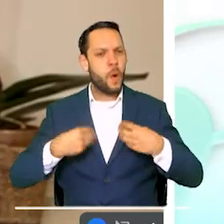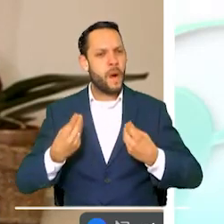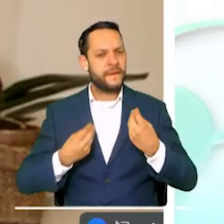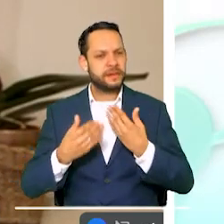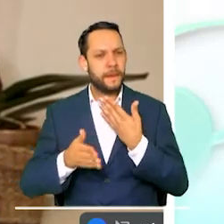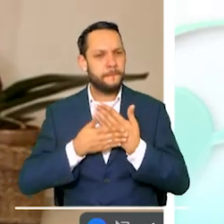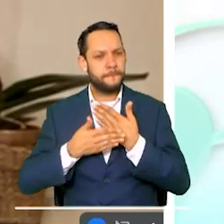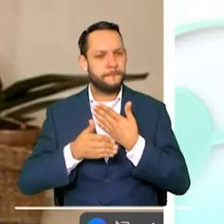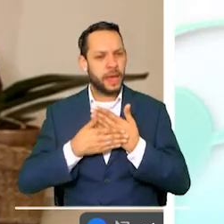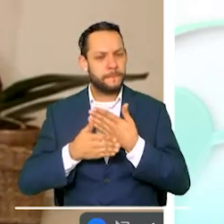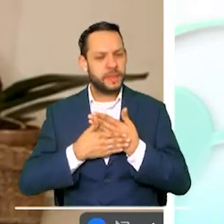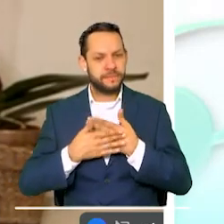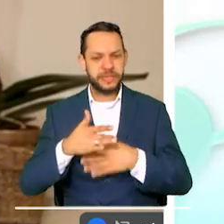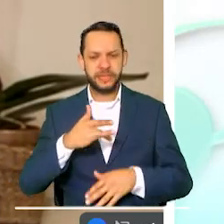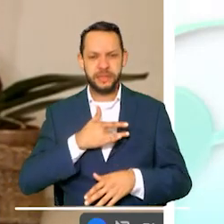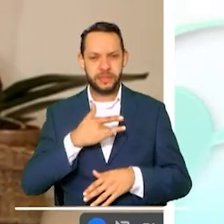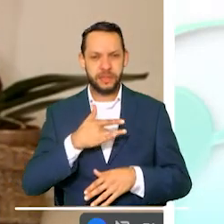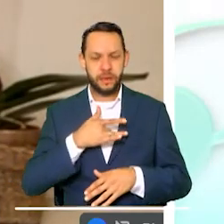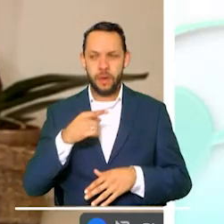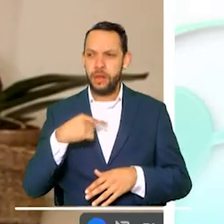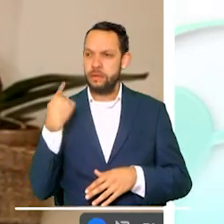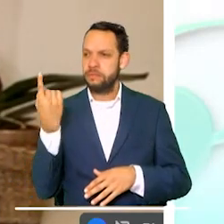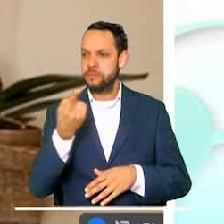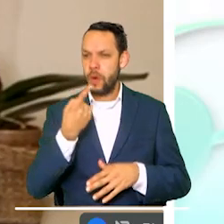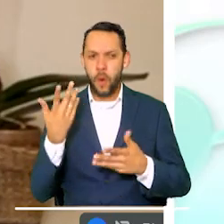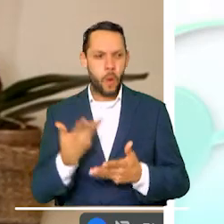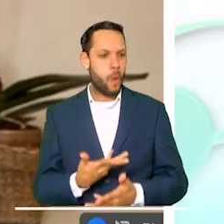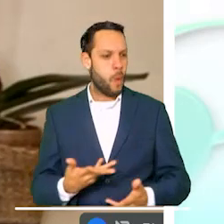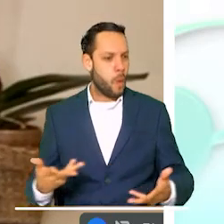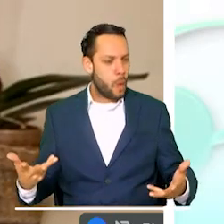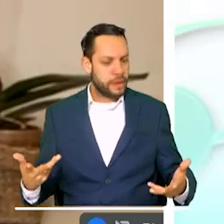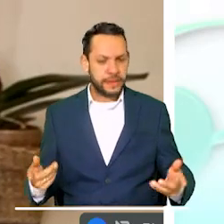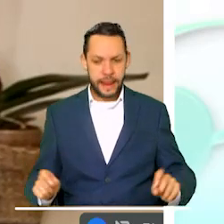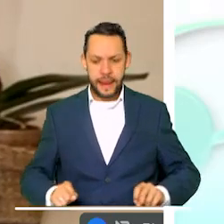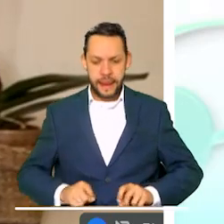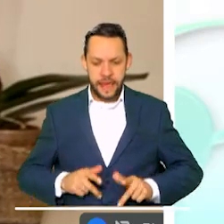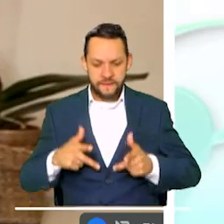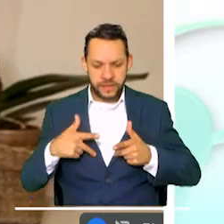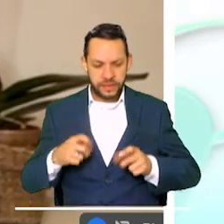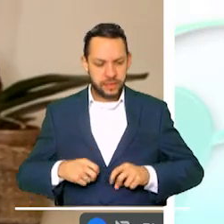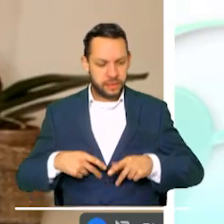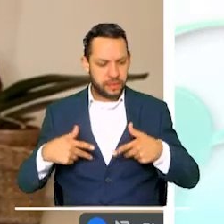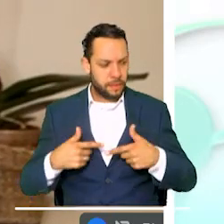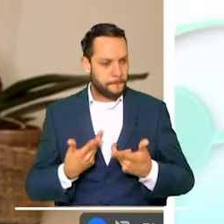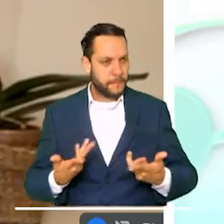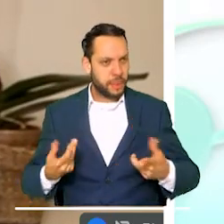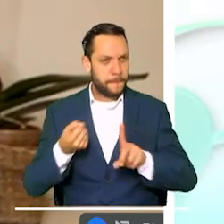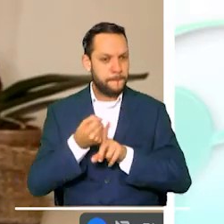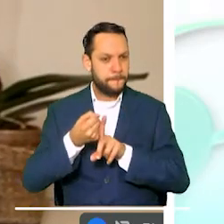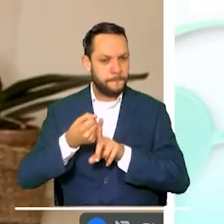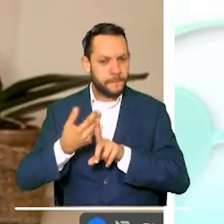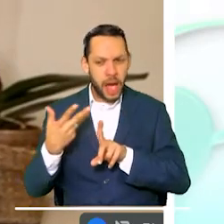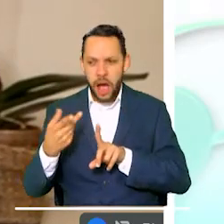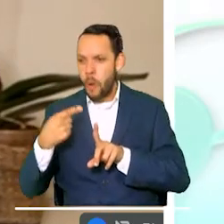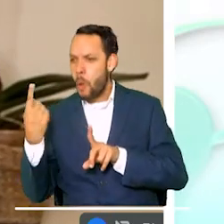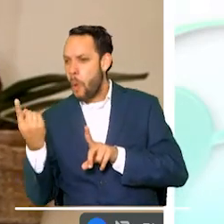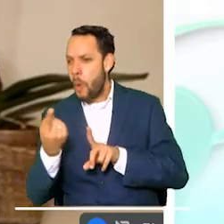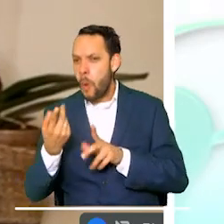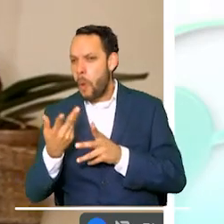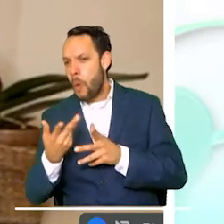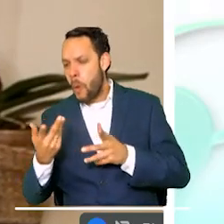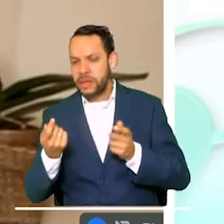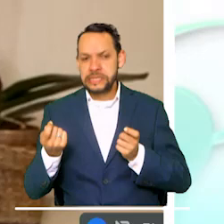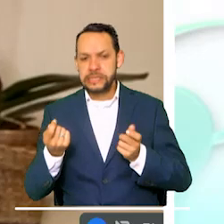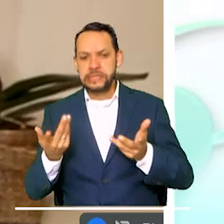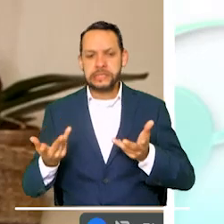Precisamente todos esos estímulos que tenemos en la vida generan en nosotros un impacto. Y dado que nosotros no hemos